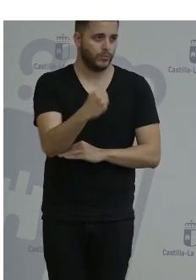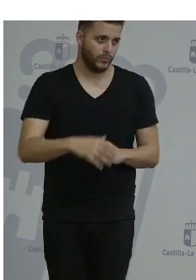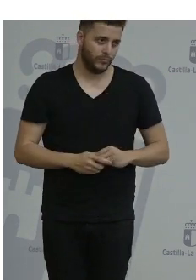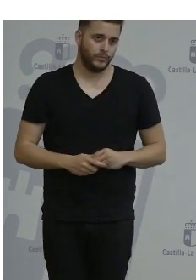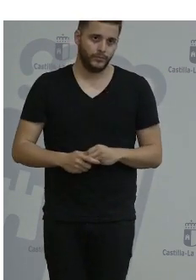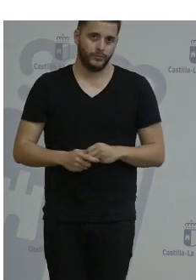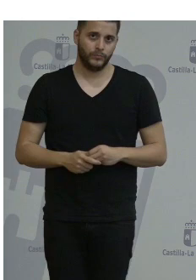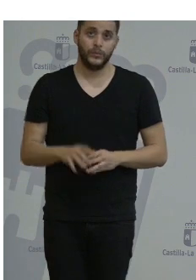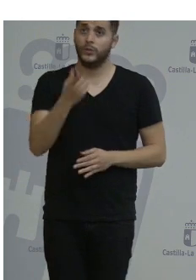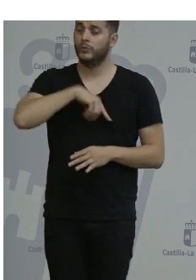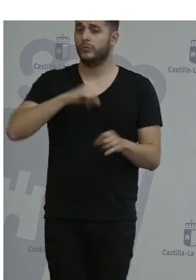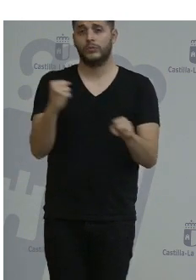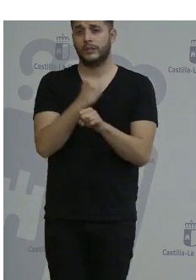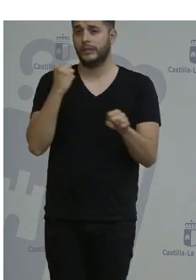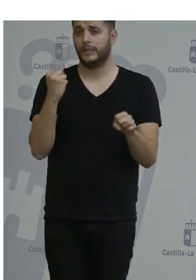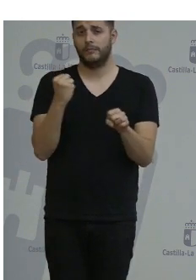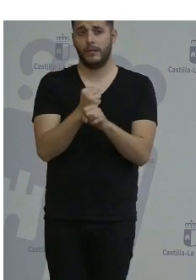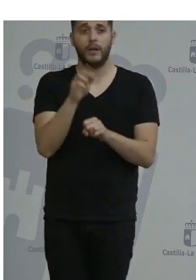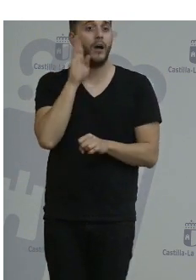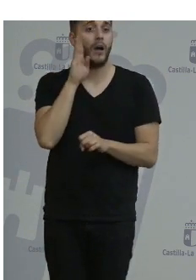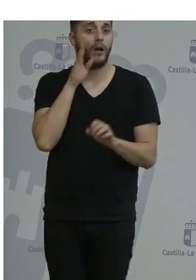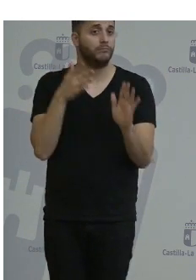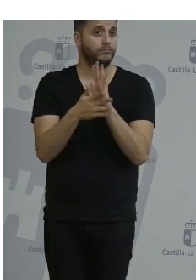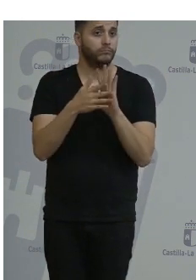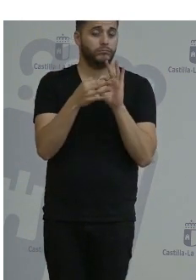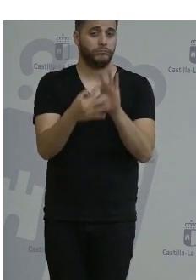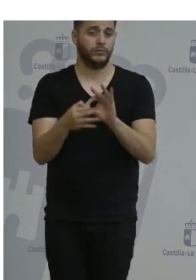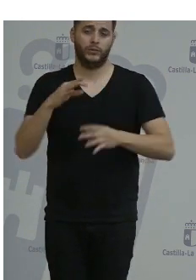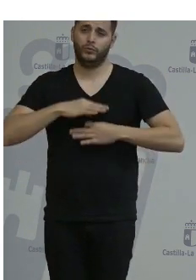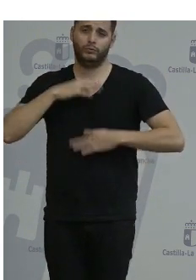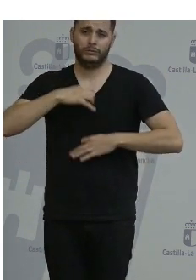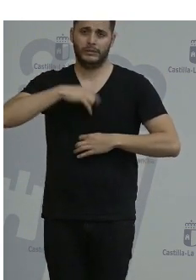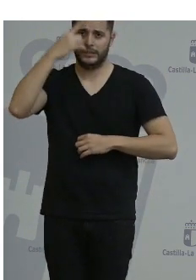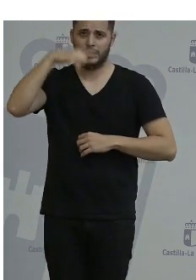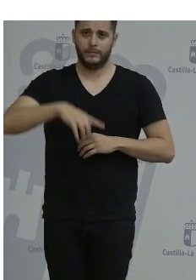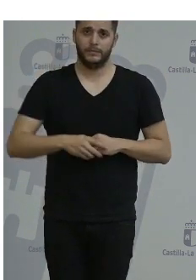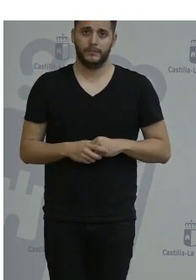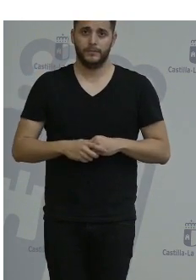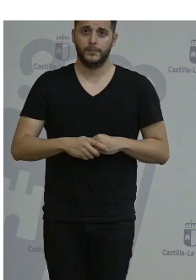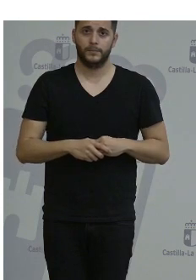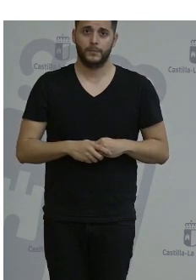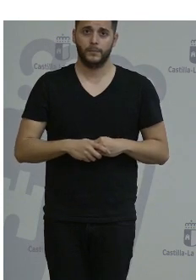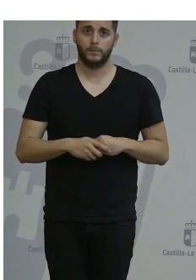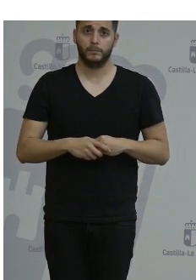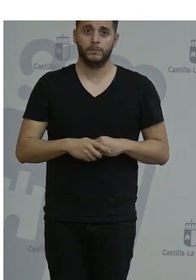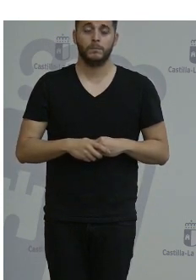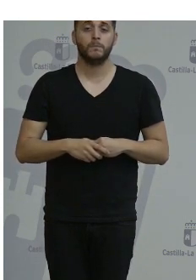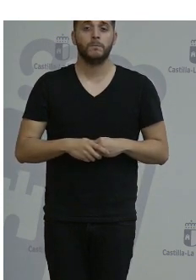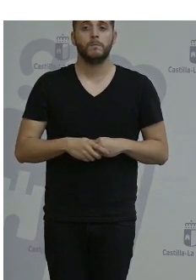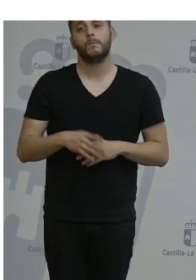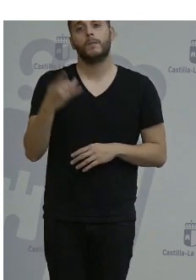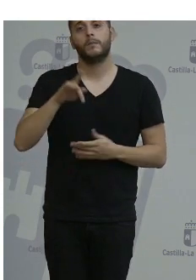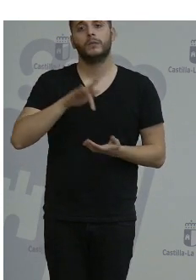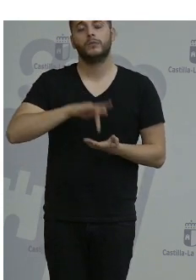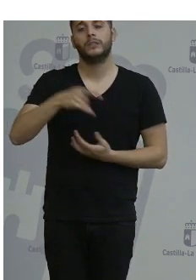trabajar en esta línea que os acabo de comentar, Luis lo sabe perfectamente, y por parte tanto del